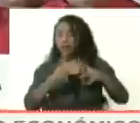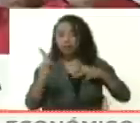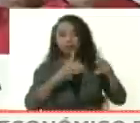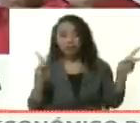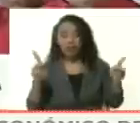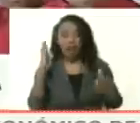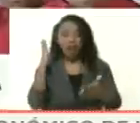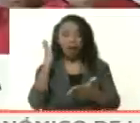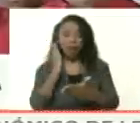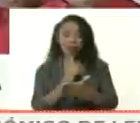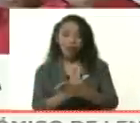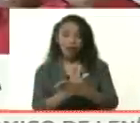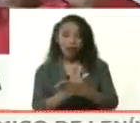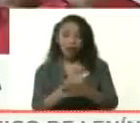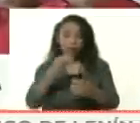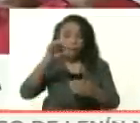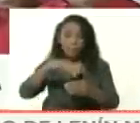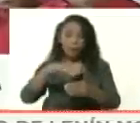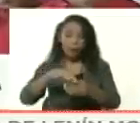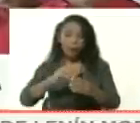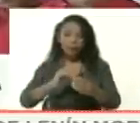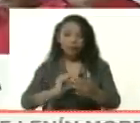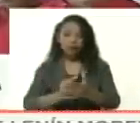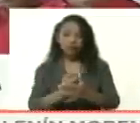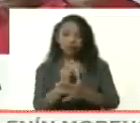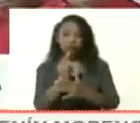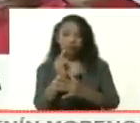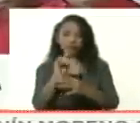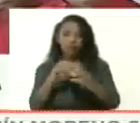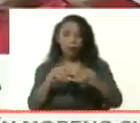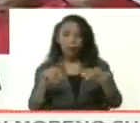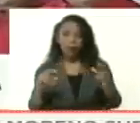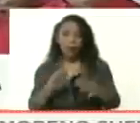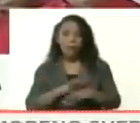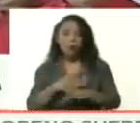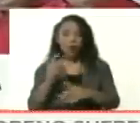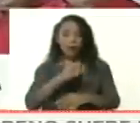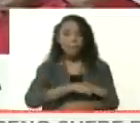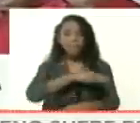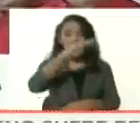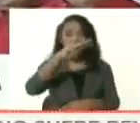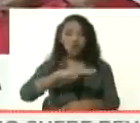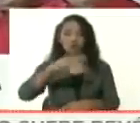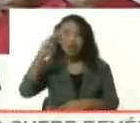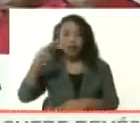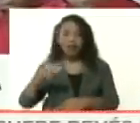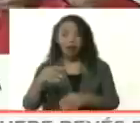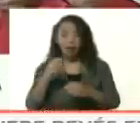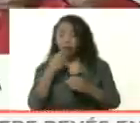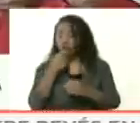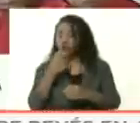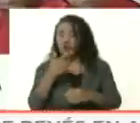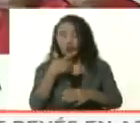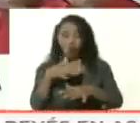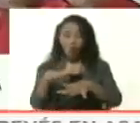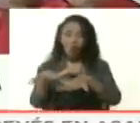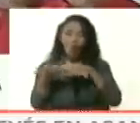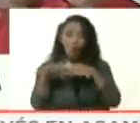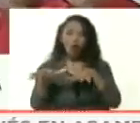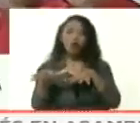cultivada. O sea, puede ser, porque en zona montañosa, extraordinaria, una belleza